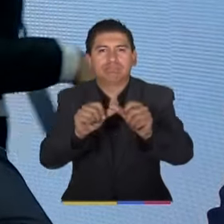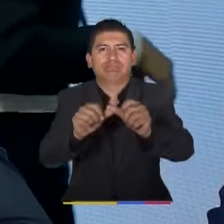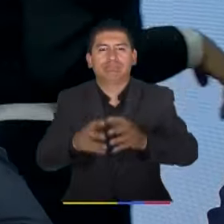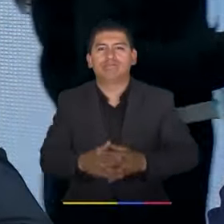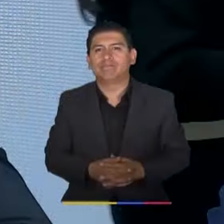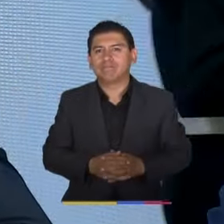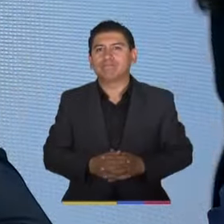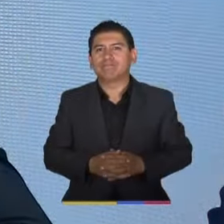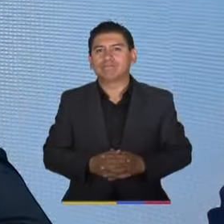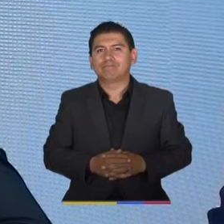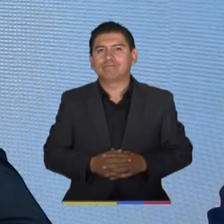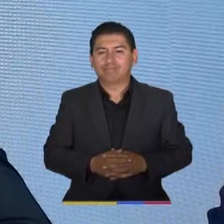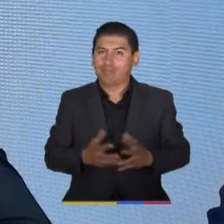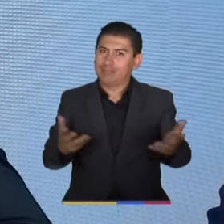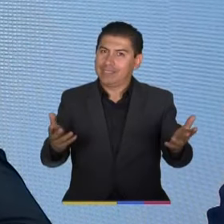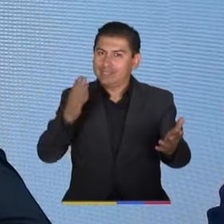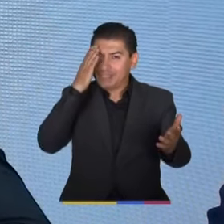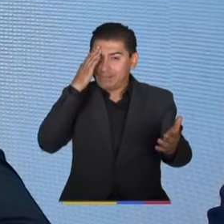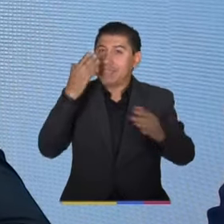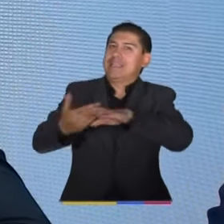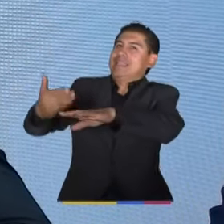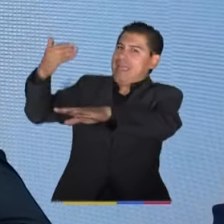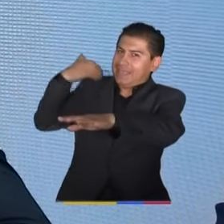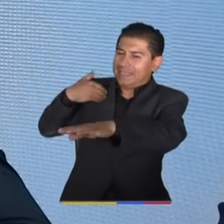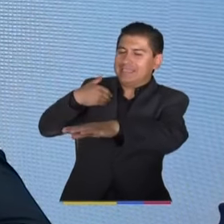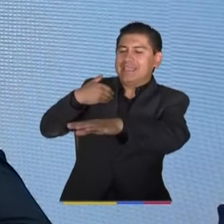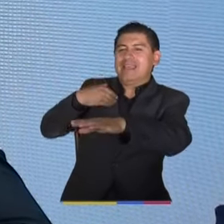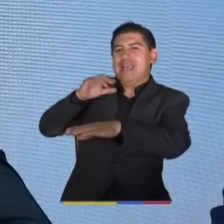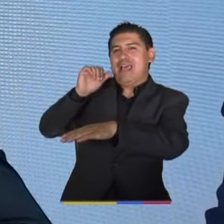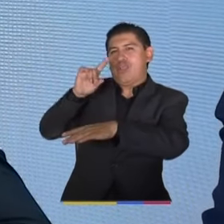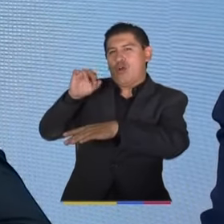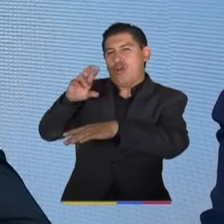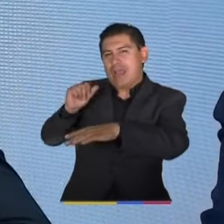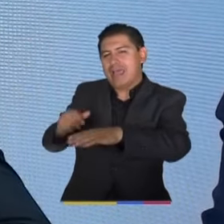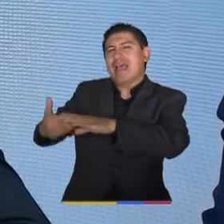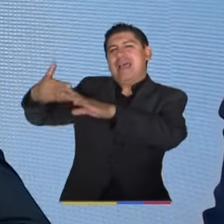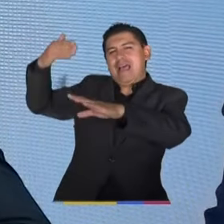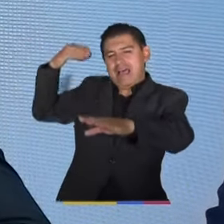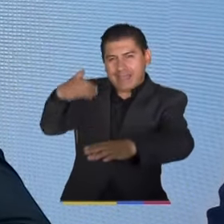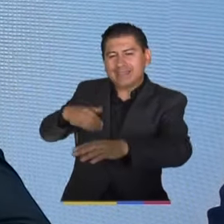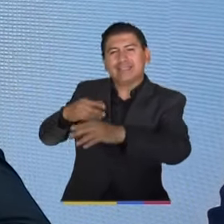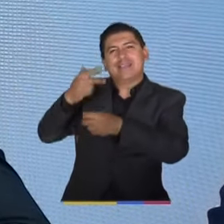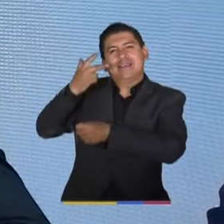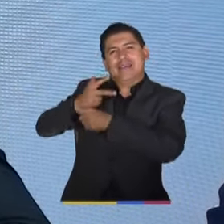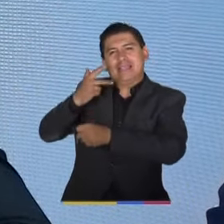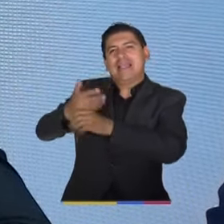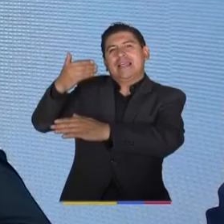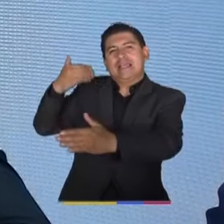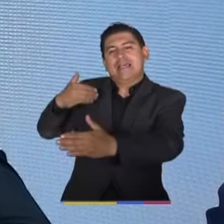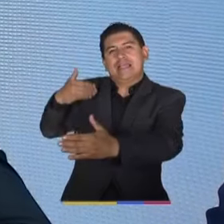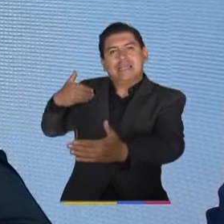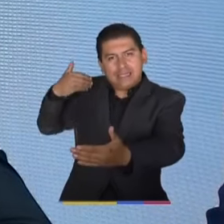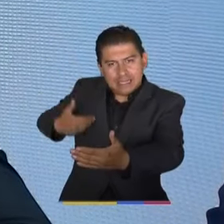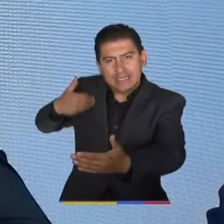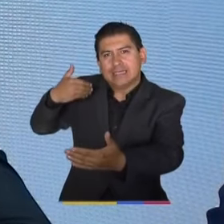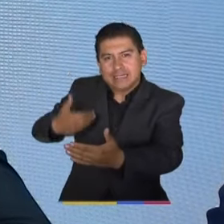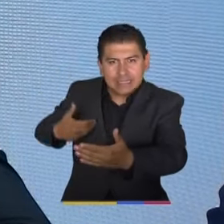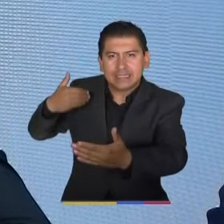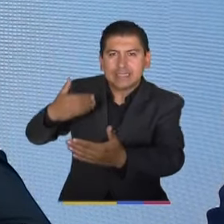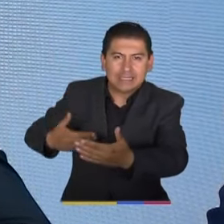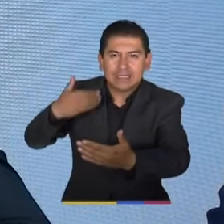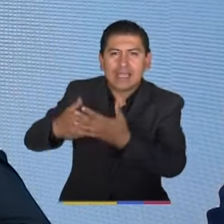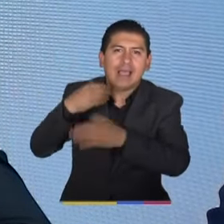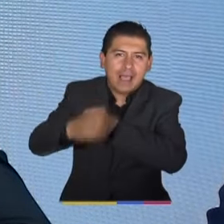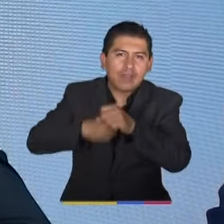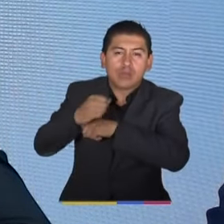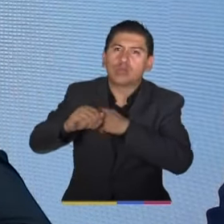que nos antecedió por Andorra, por Guatemala y por todos y cada uno de los países que han ejercido la presidencia